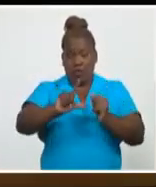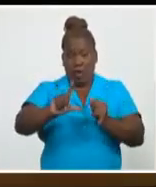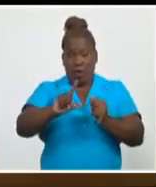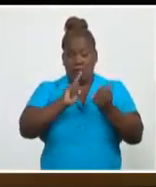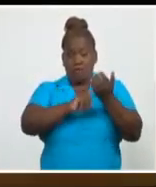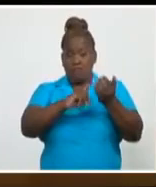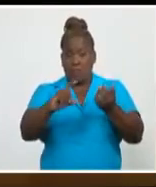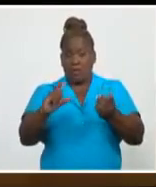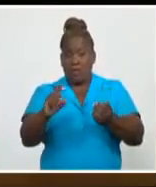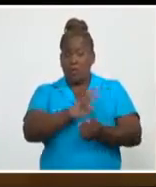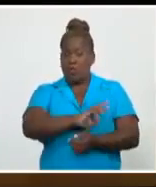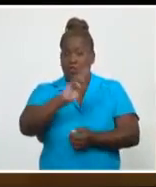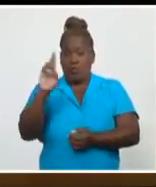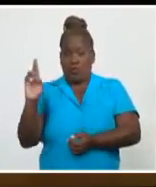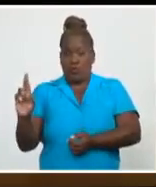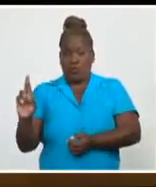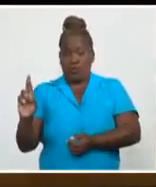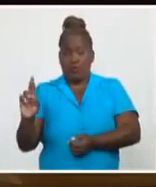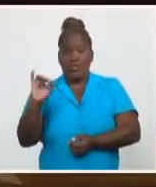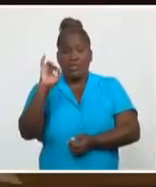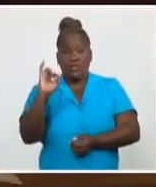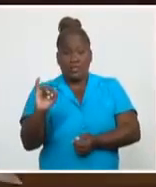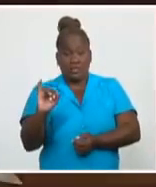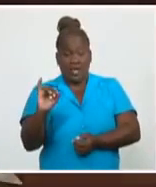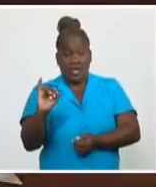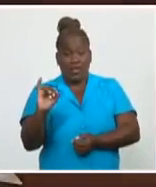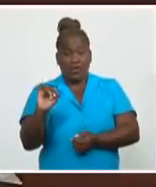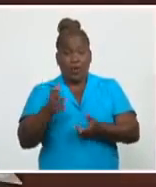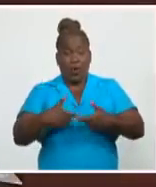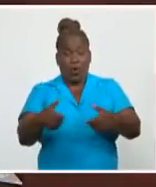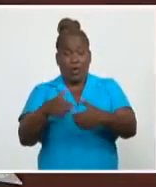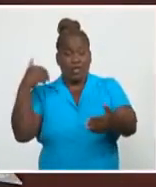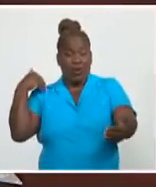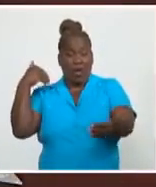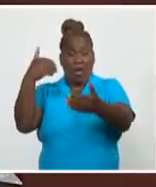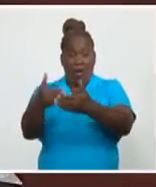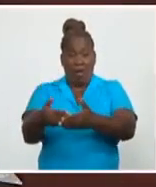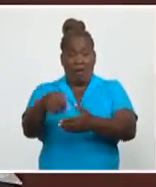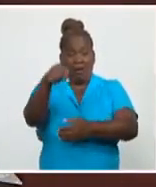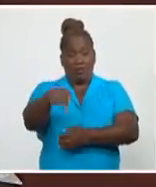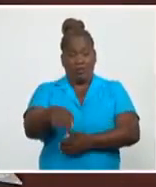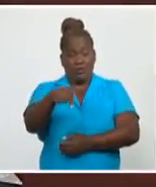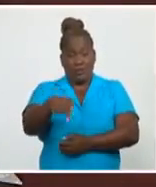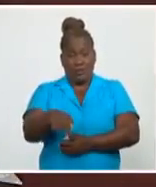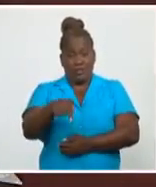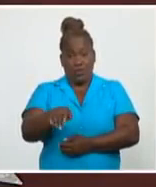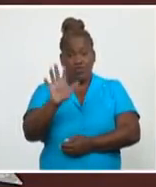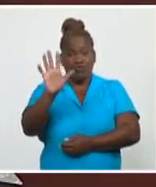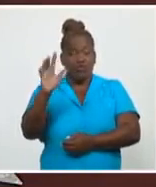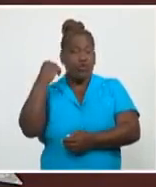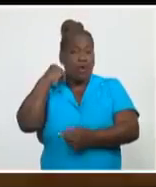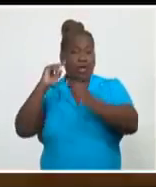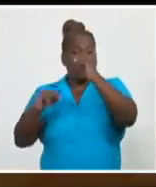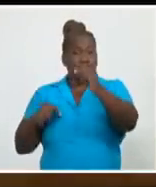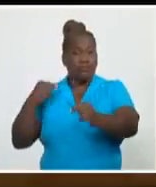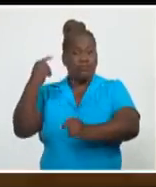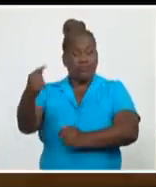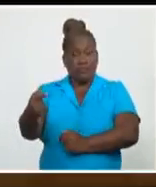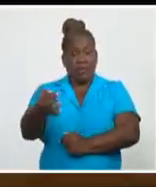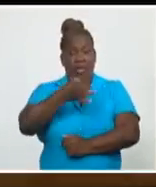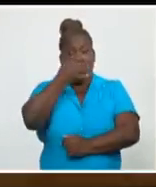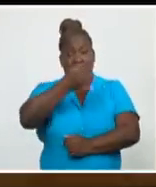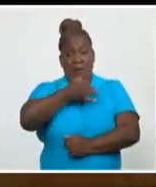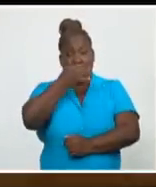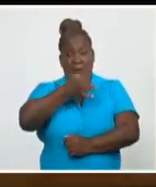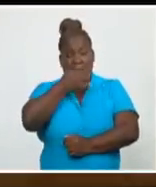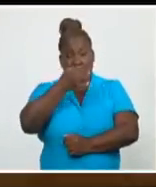y la revolución, desde el sexto congreso hasta la fecha y la actualización de estos para los 5 años venideros, dijo que